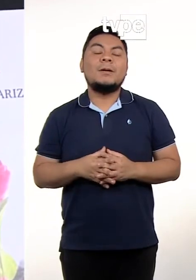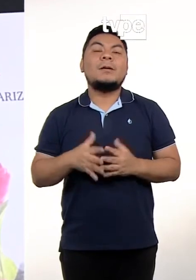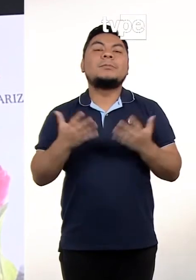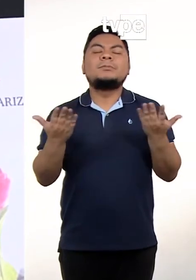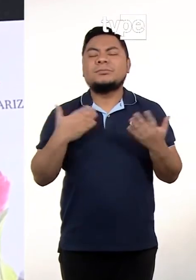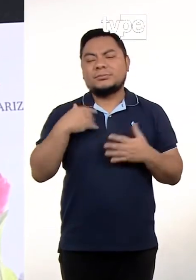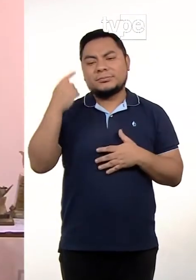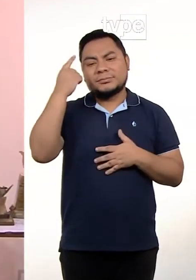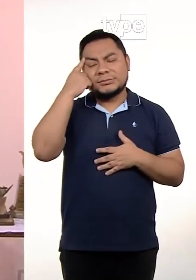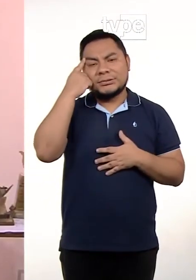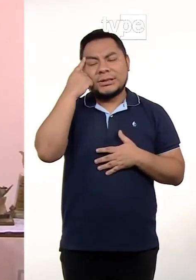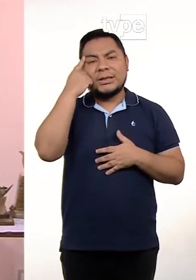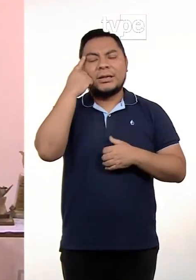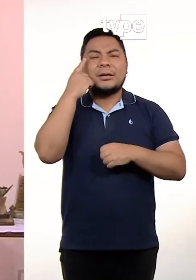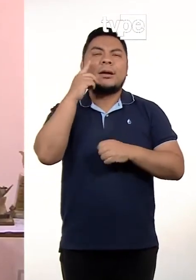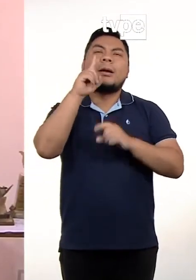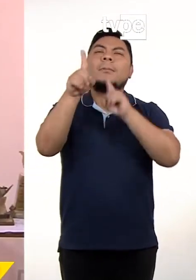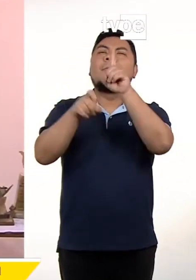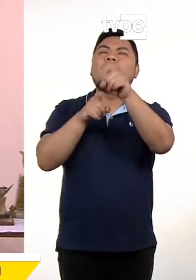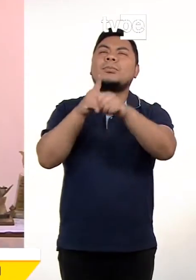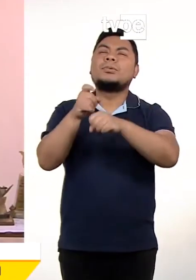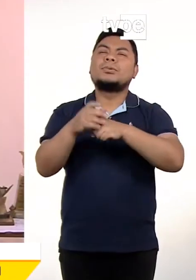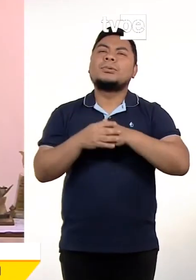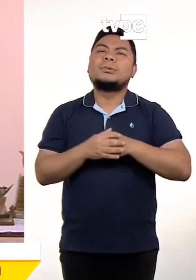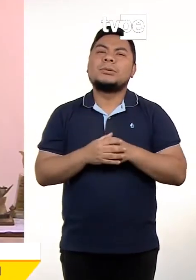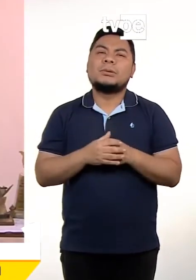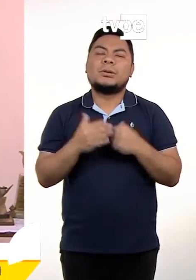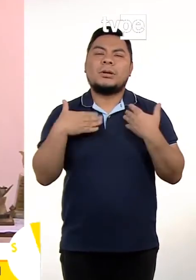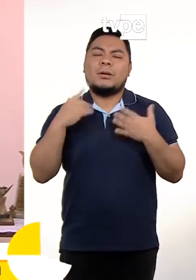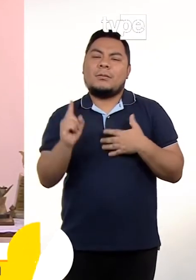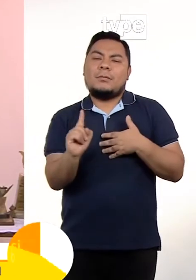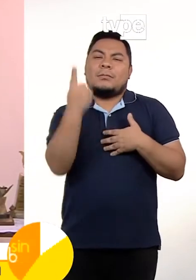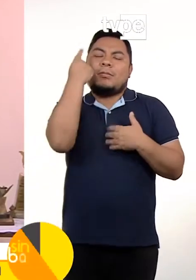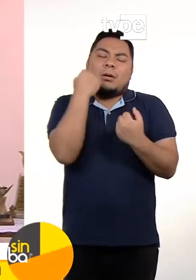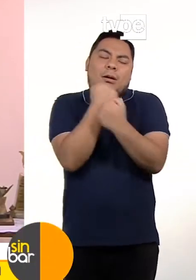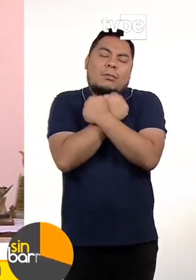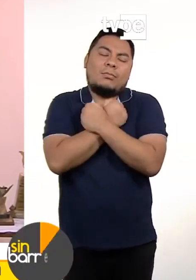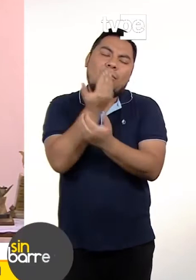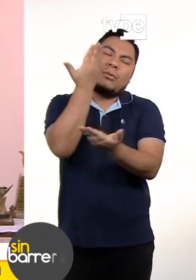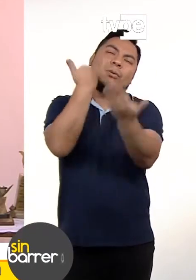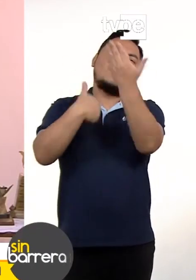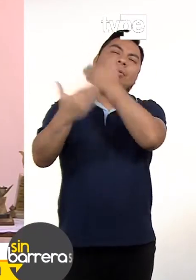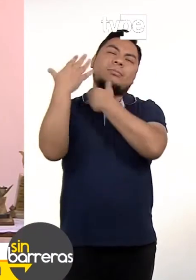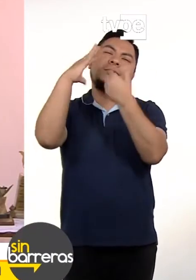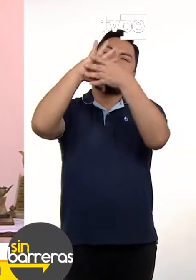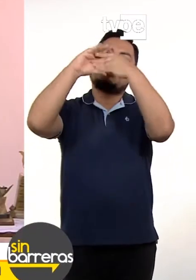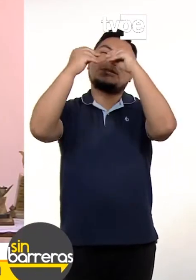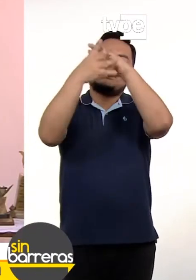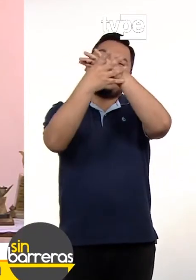Me preguntas, buena amiga, de mi primer amor la historia,